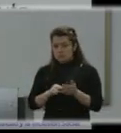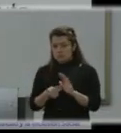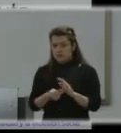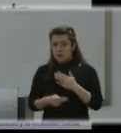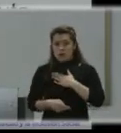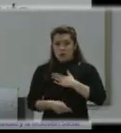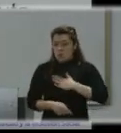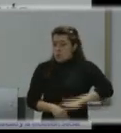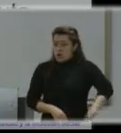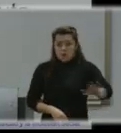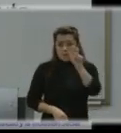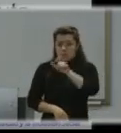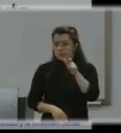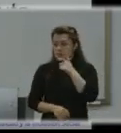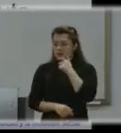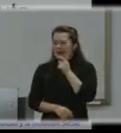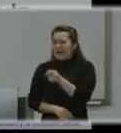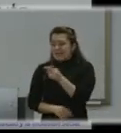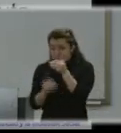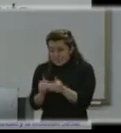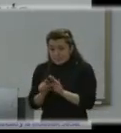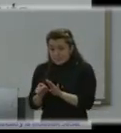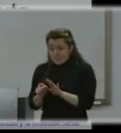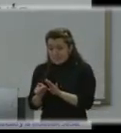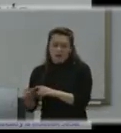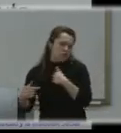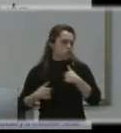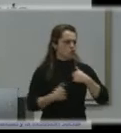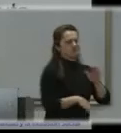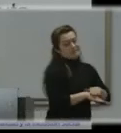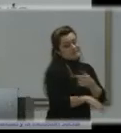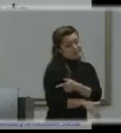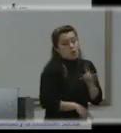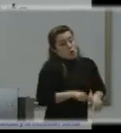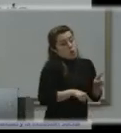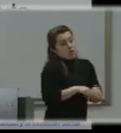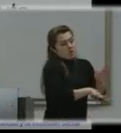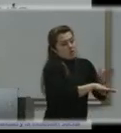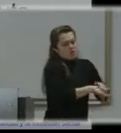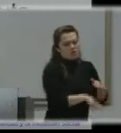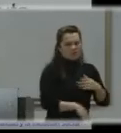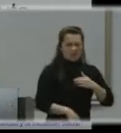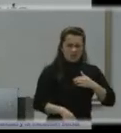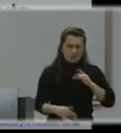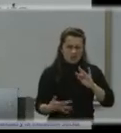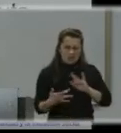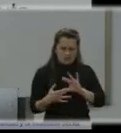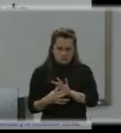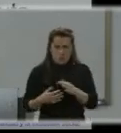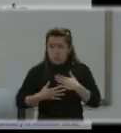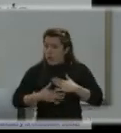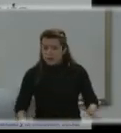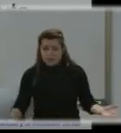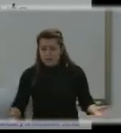puede iniciarla respecto de cualquier otra, ¿sí? Eso es un poco…